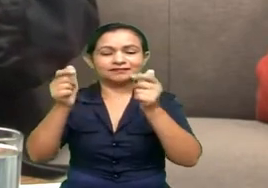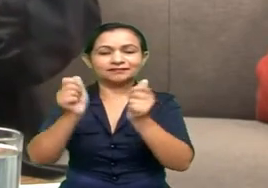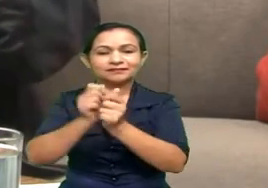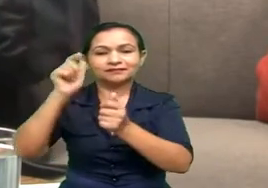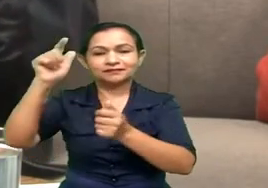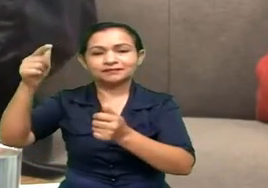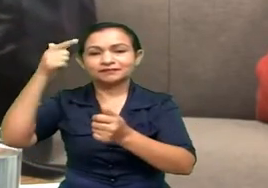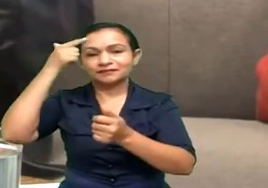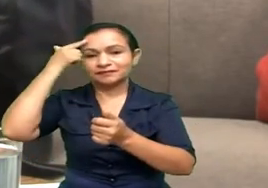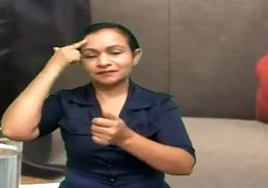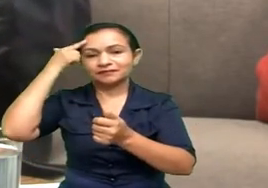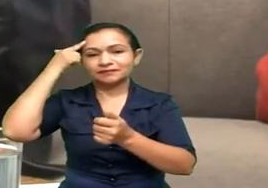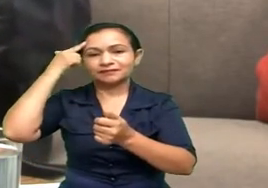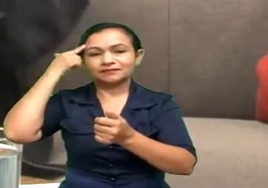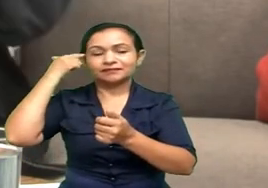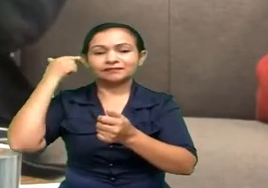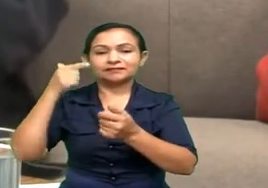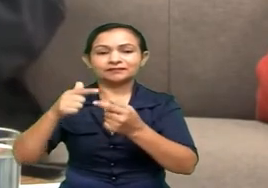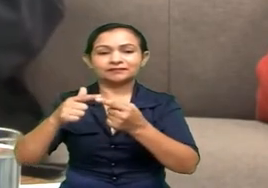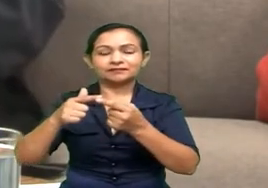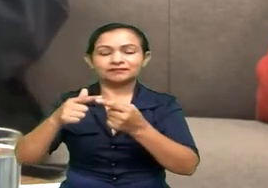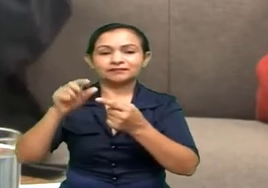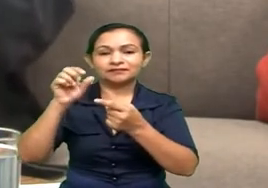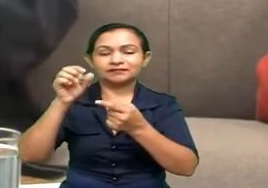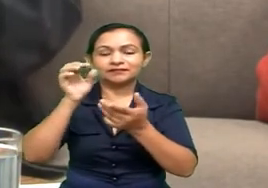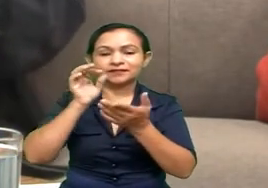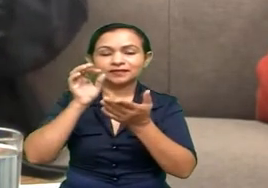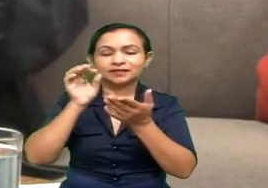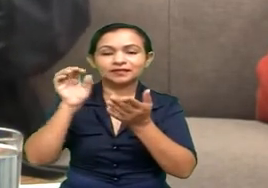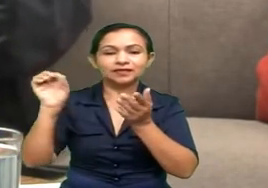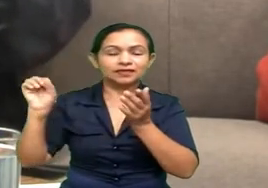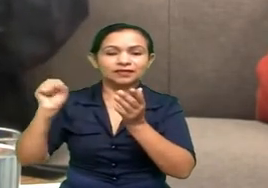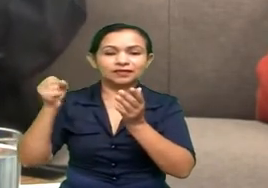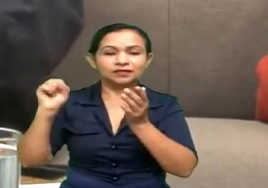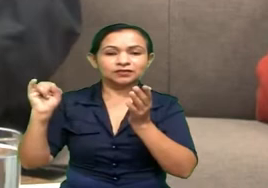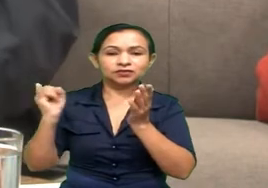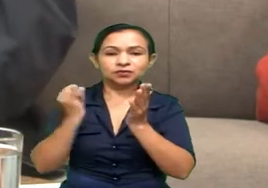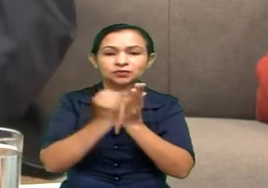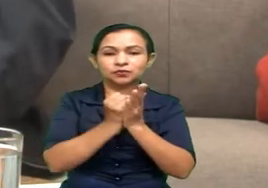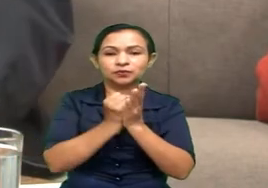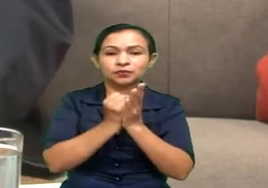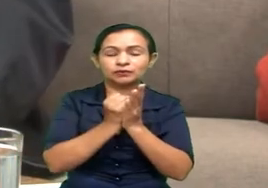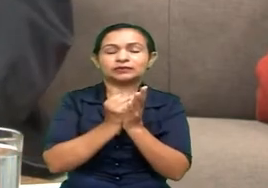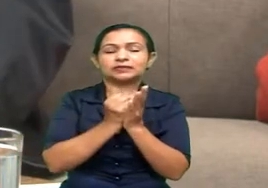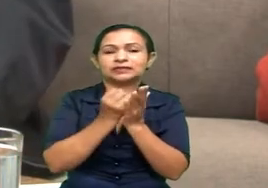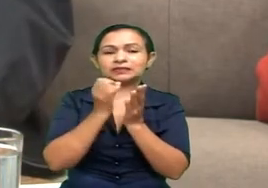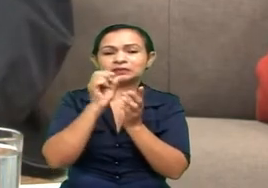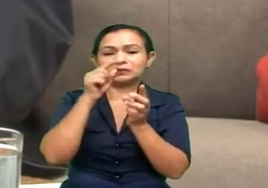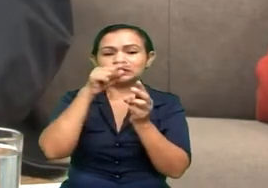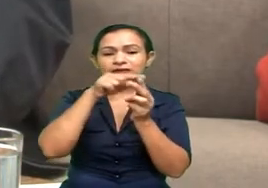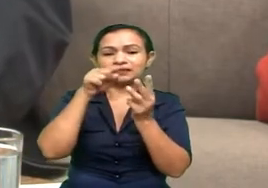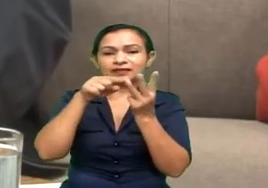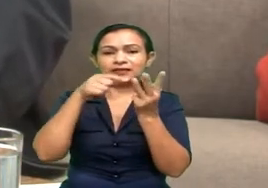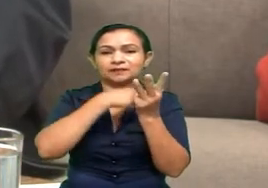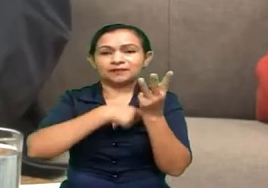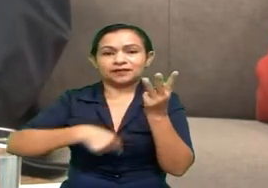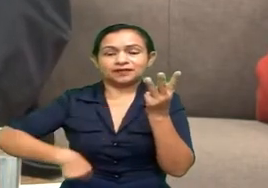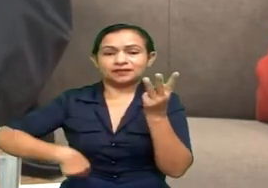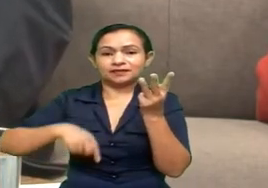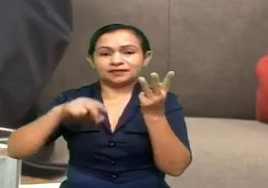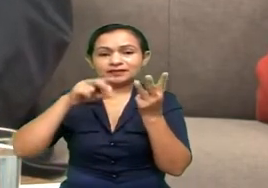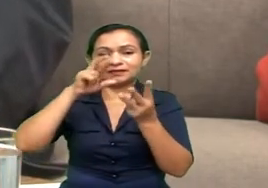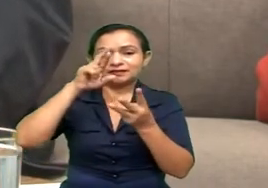gobierno en creo que en Somotillo. Uh-huh. Entonces ya hay tres presidentes en Nicaragua: